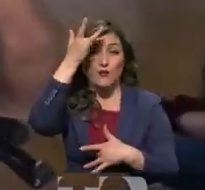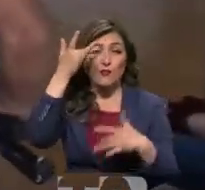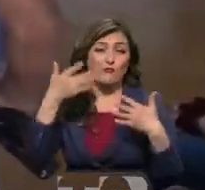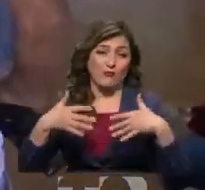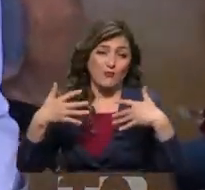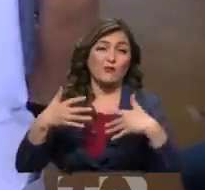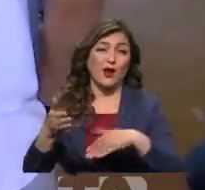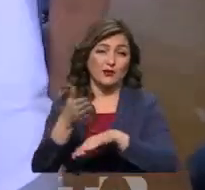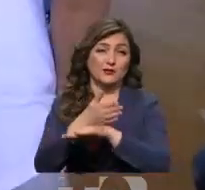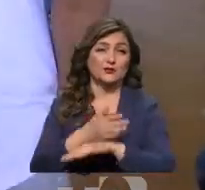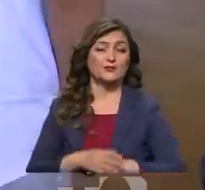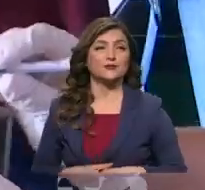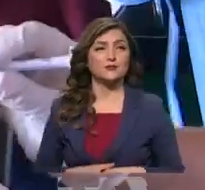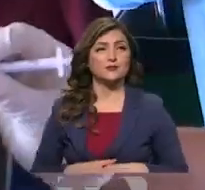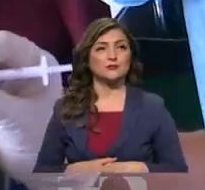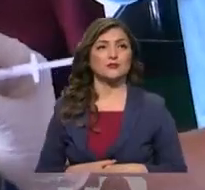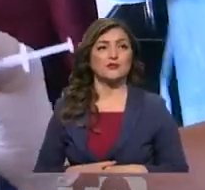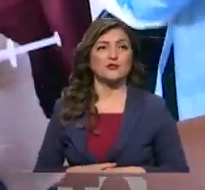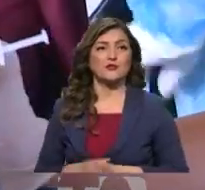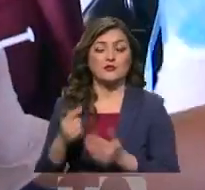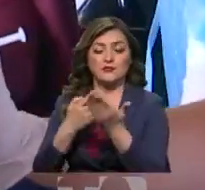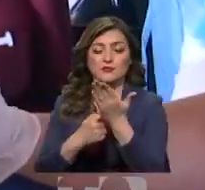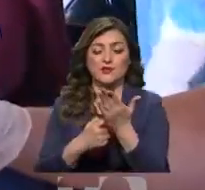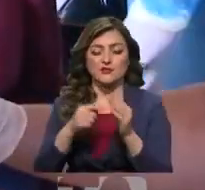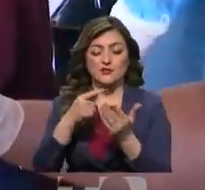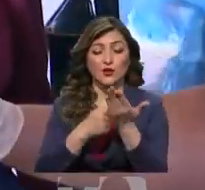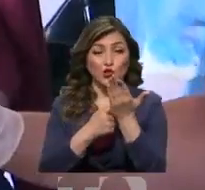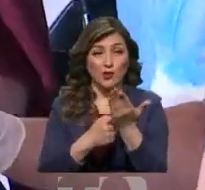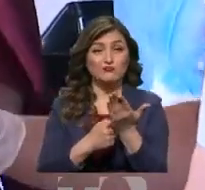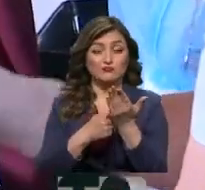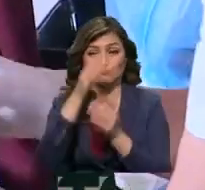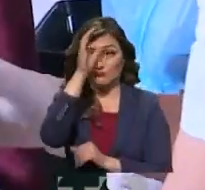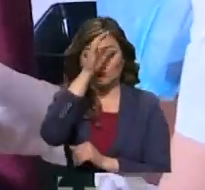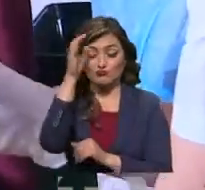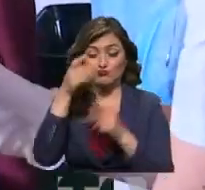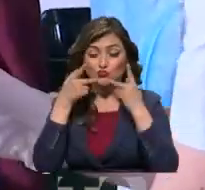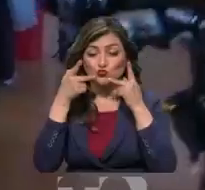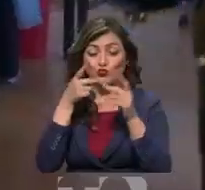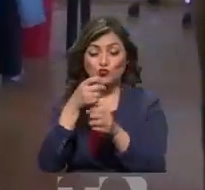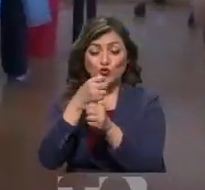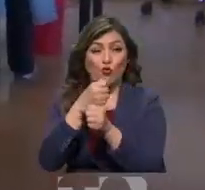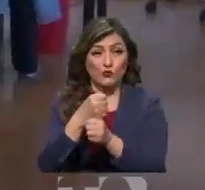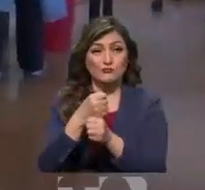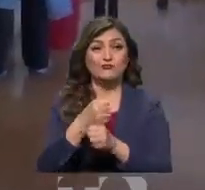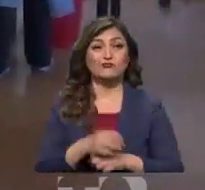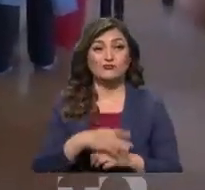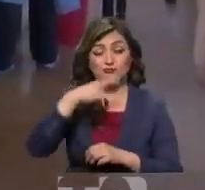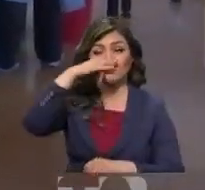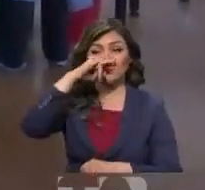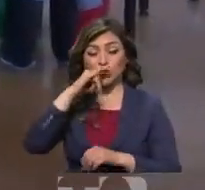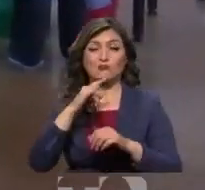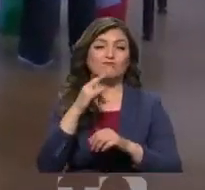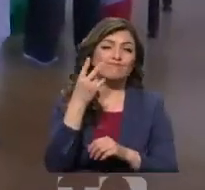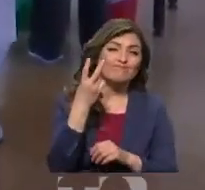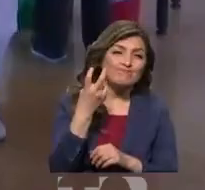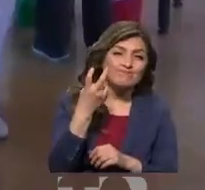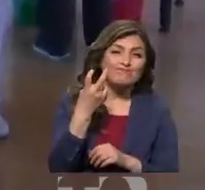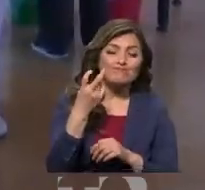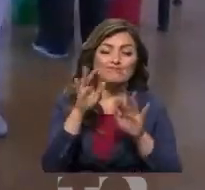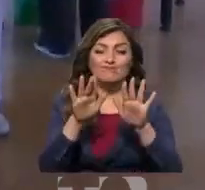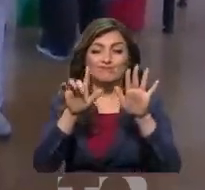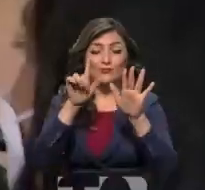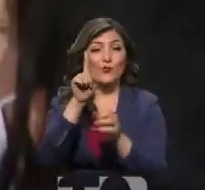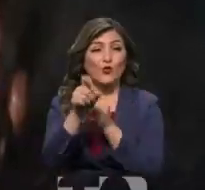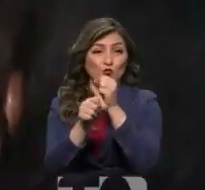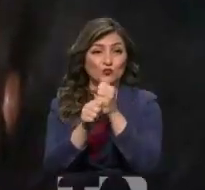previa. Varios análisis y ensayos clínicos se han publicado en relación a la seguridad y eficacia en niños entre 12 a 16